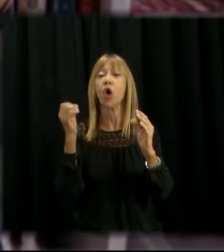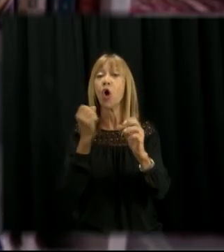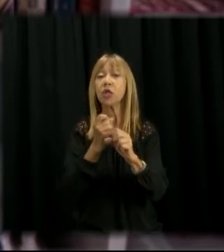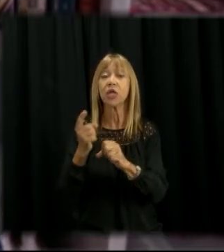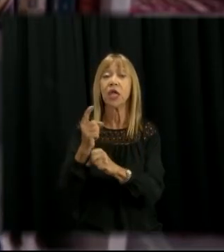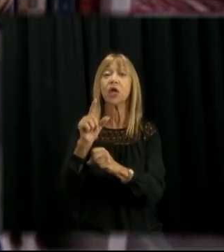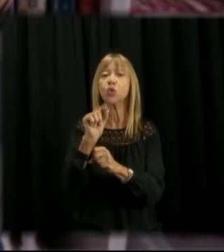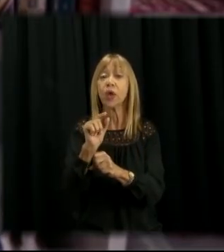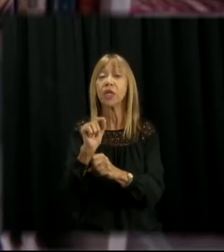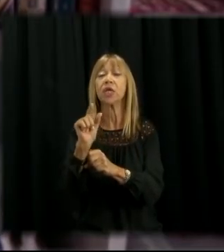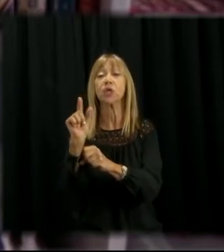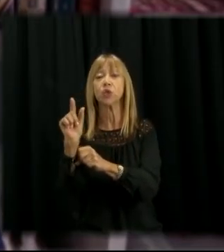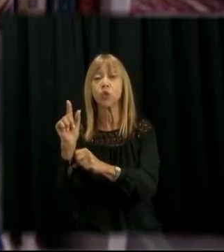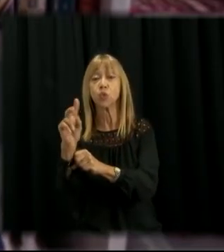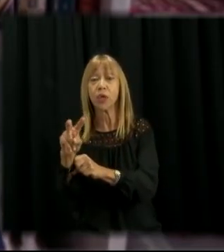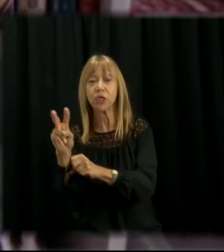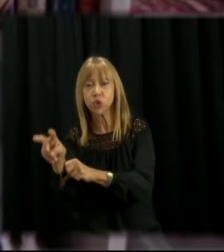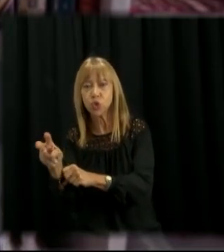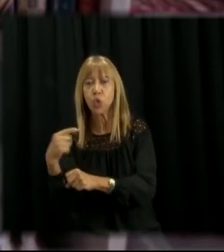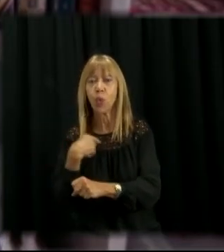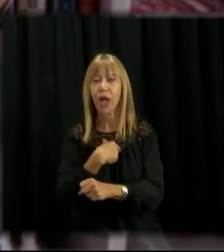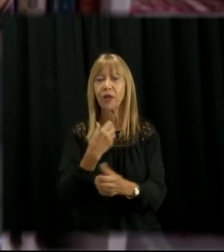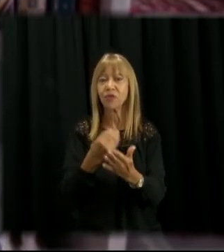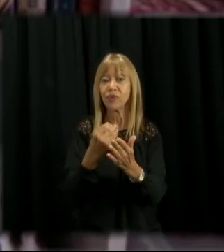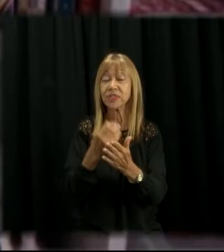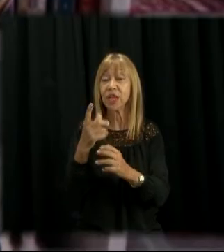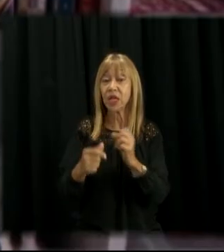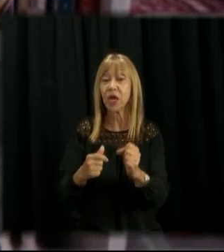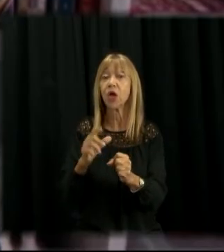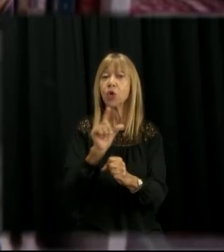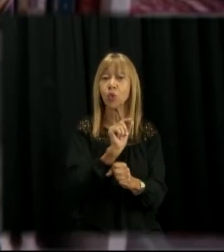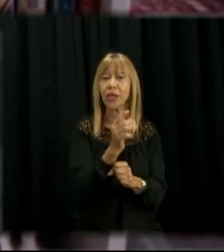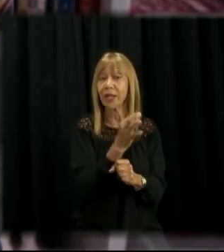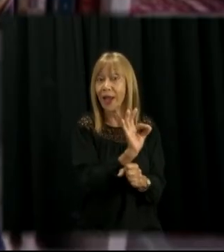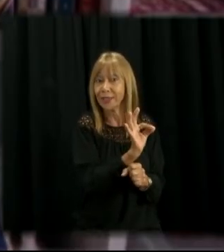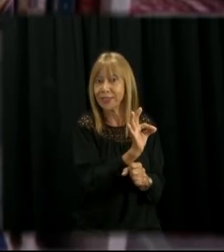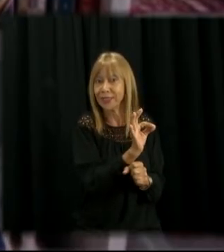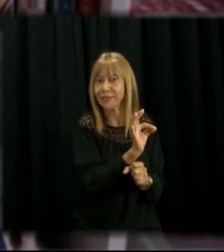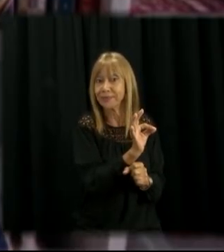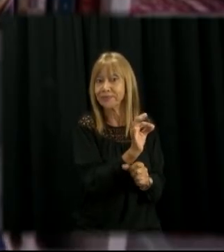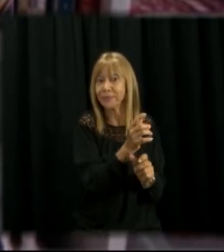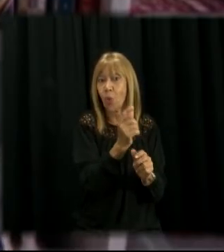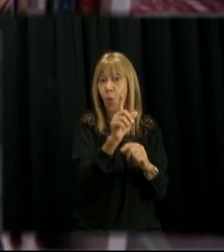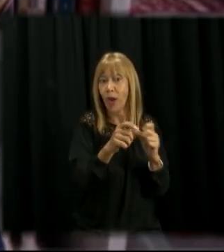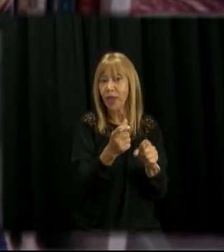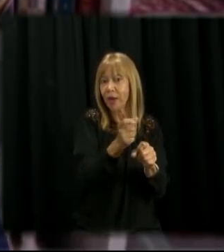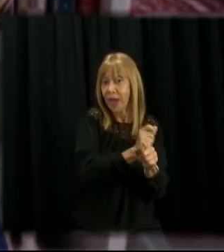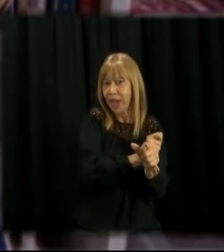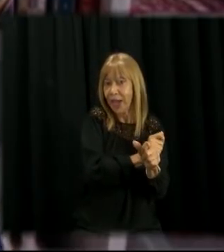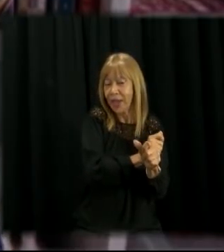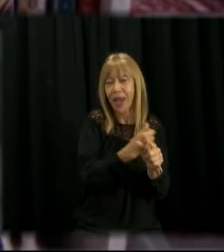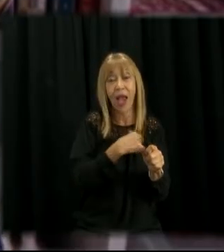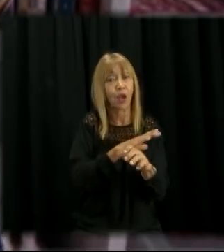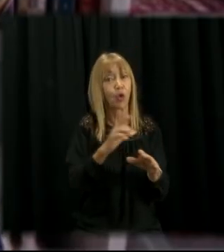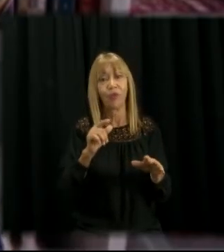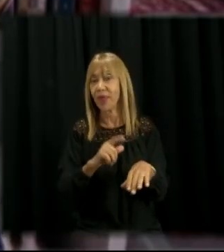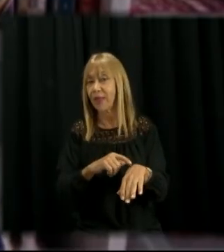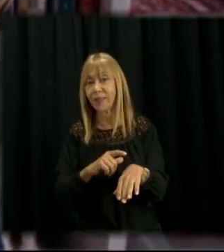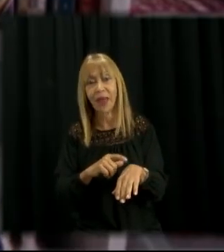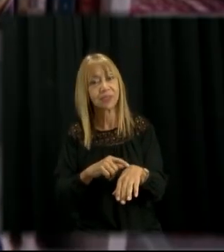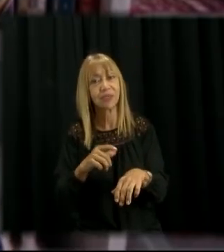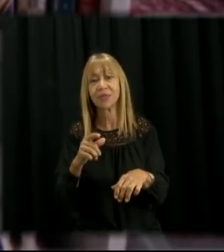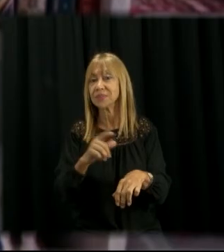quizás en el 2022 tendrían el plan, el año 2019. No